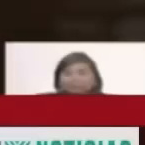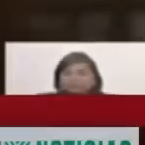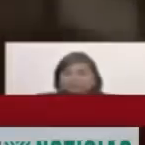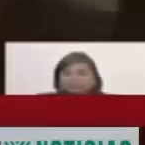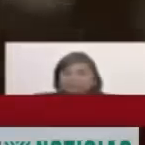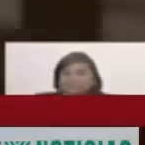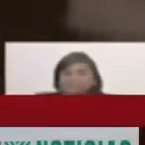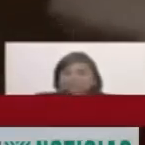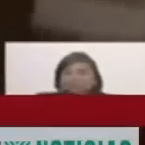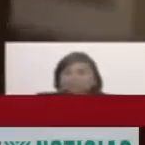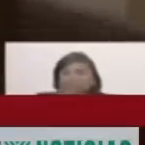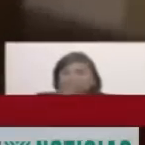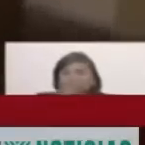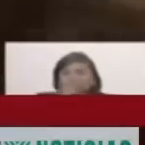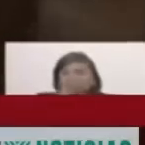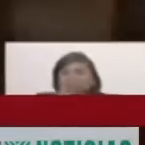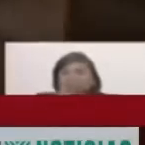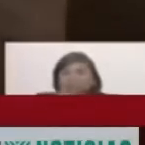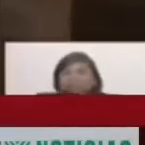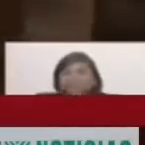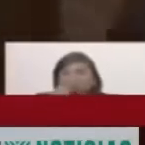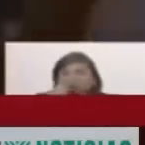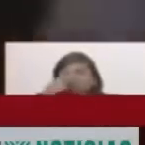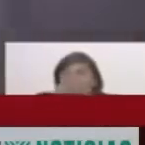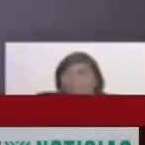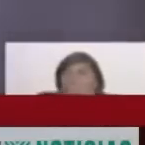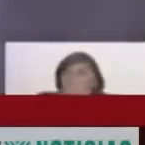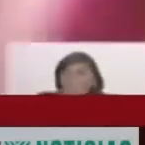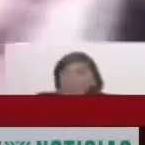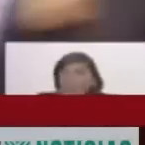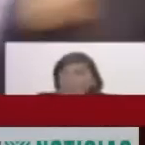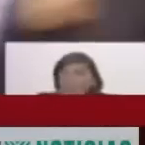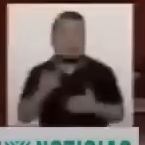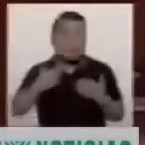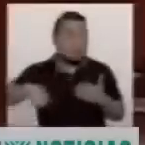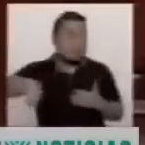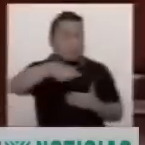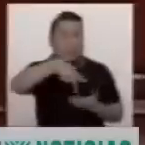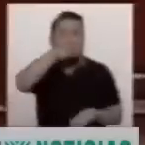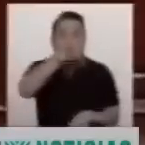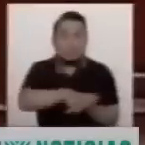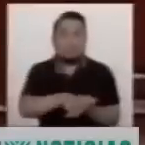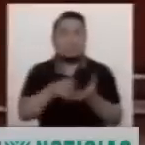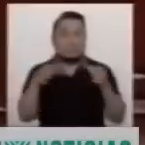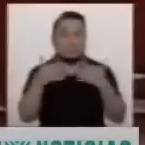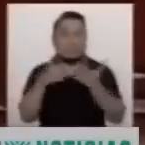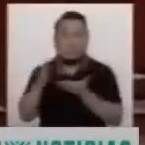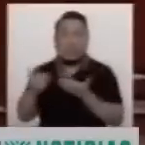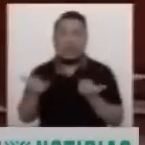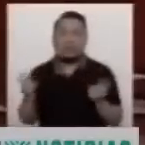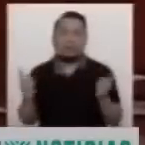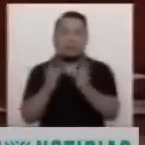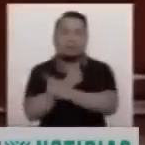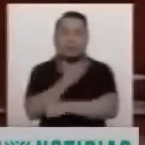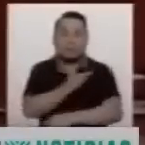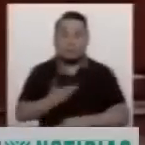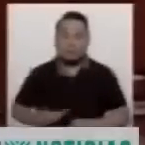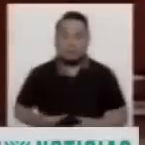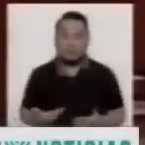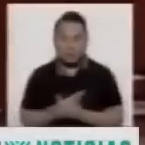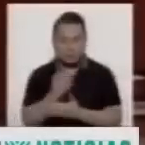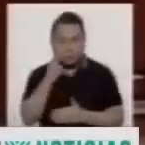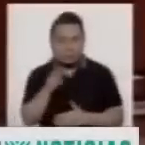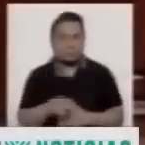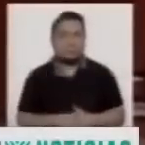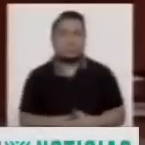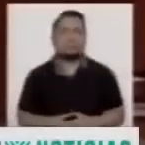congresistas asumiendo el cargo de de parte del carnicero de la comarca William Zapata Y a partir de ahí este